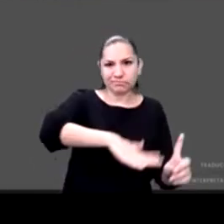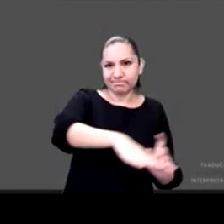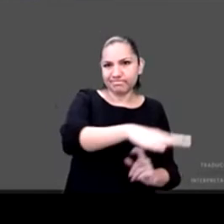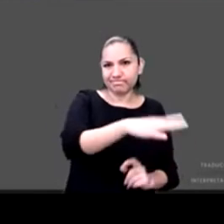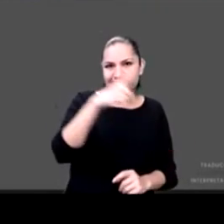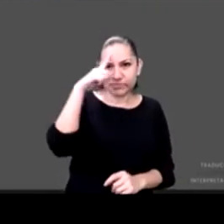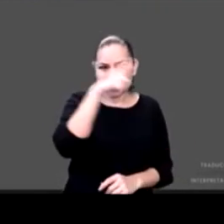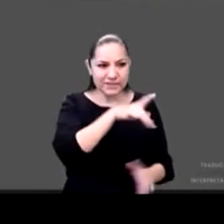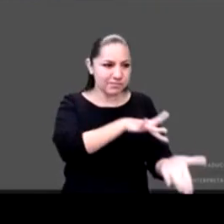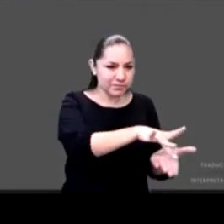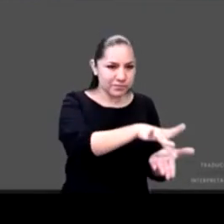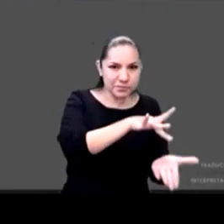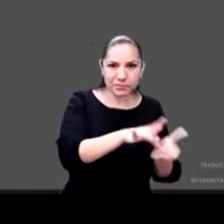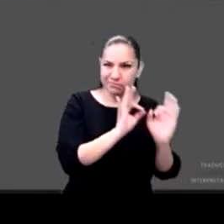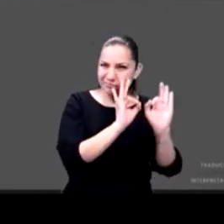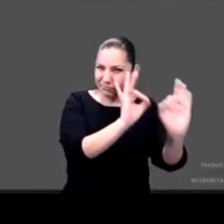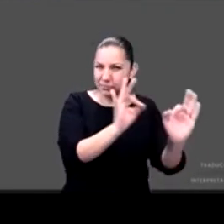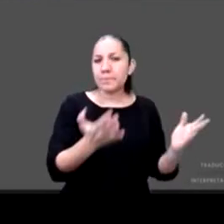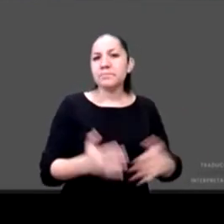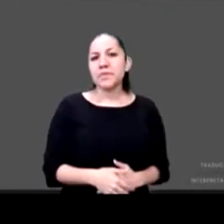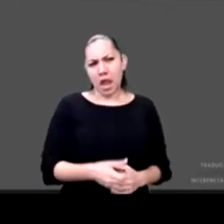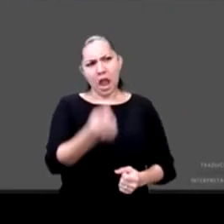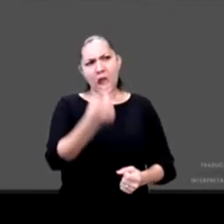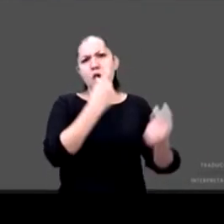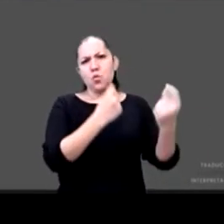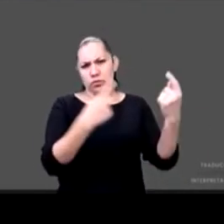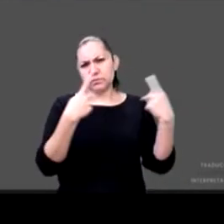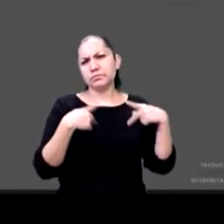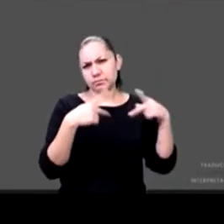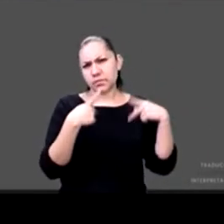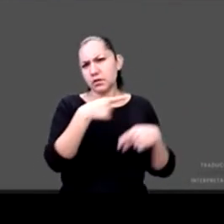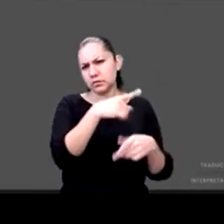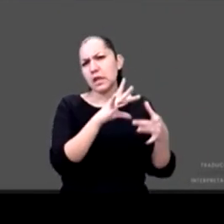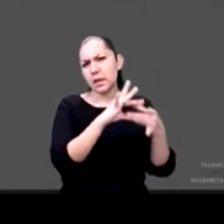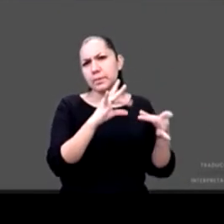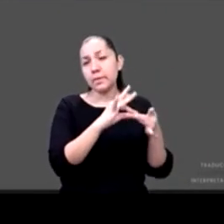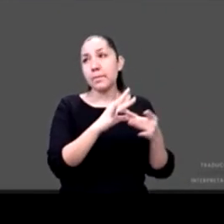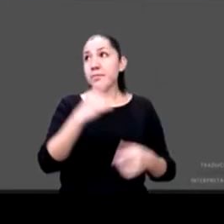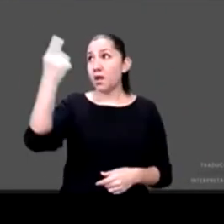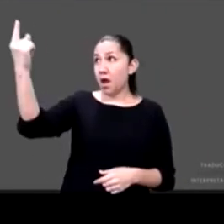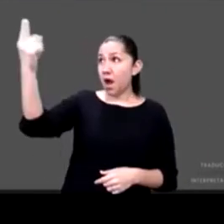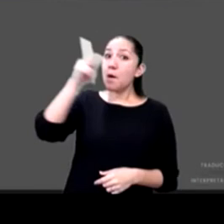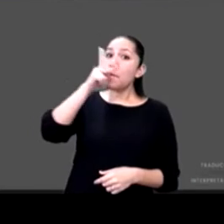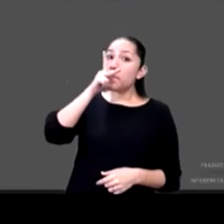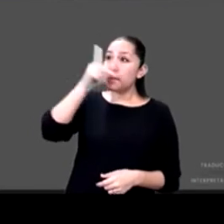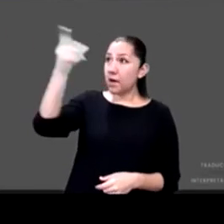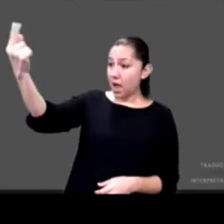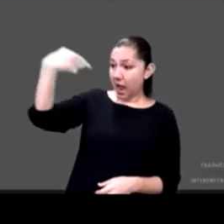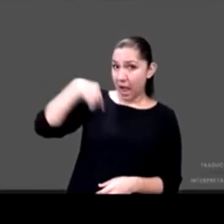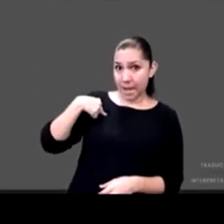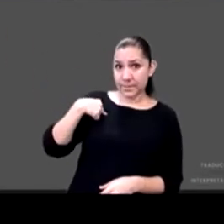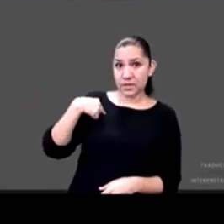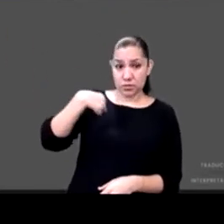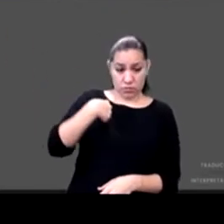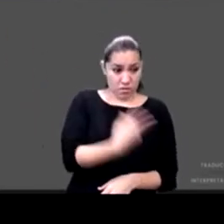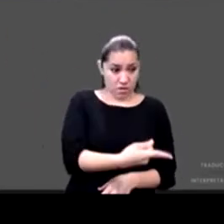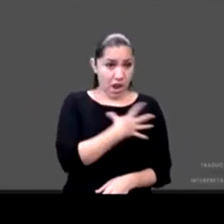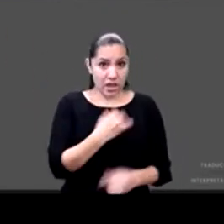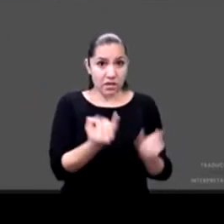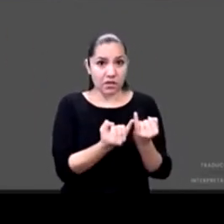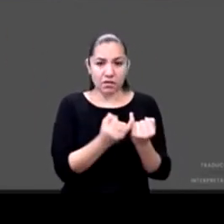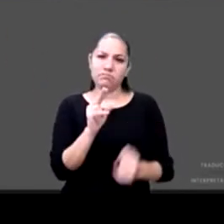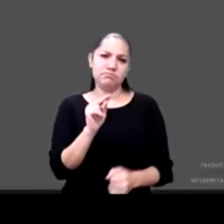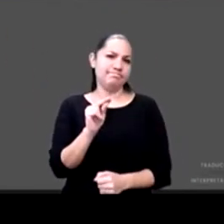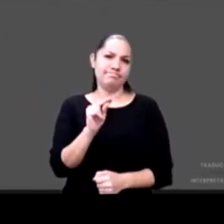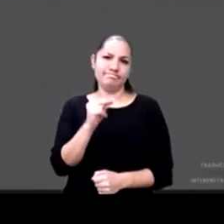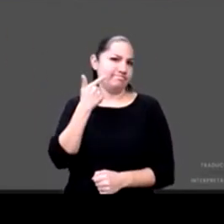mira, yo jamás voy a hacer lo que me ha hecho mi papá, porque ya aprendí la importancia, ¿no? Entonces, esta